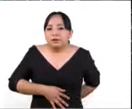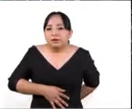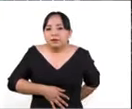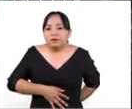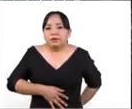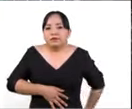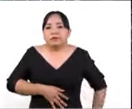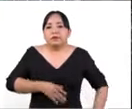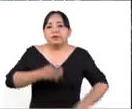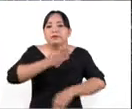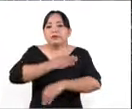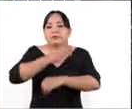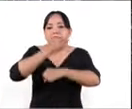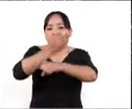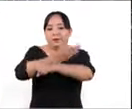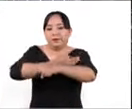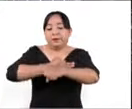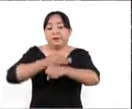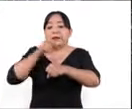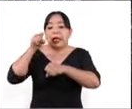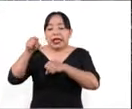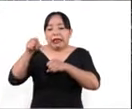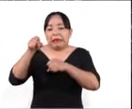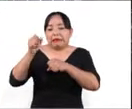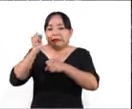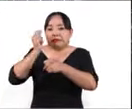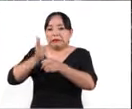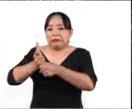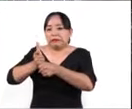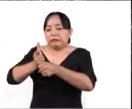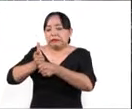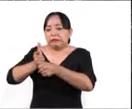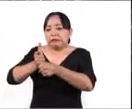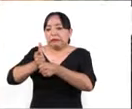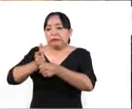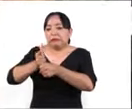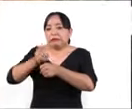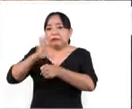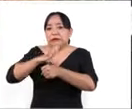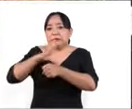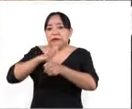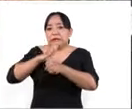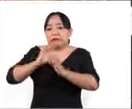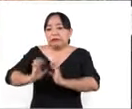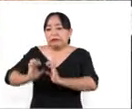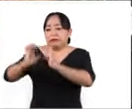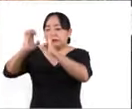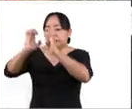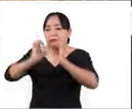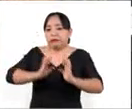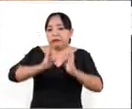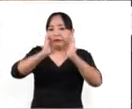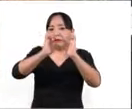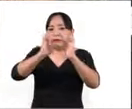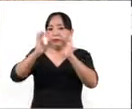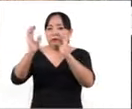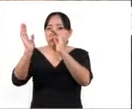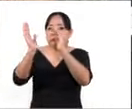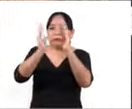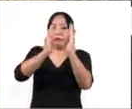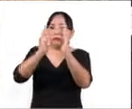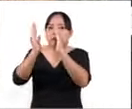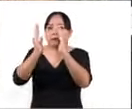sí, buenas tardes. Ahí lo que encontramos fue un golpeteo entre los dos edificios vecinos. Son daños